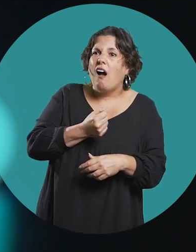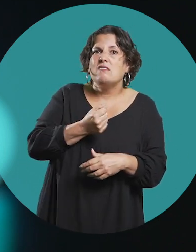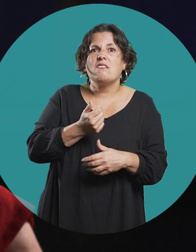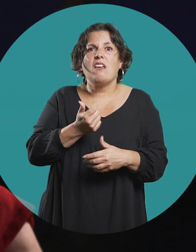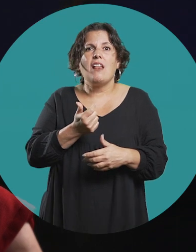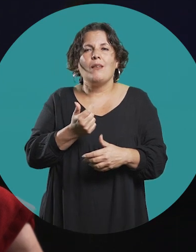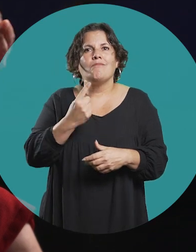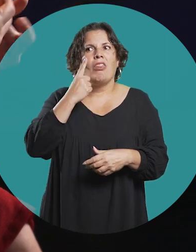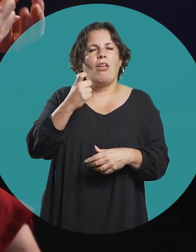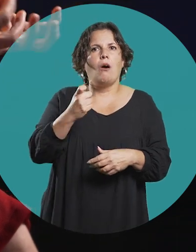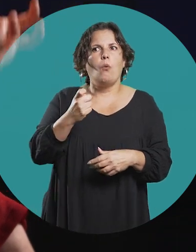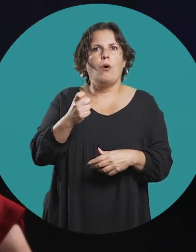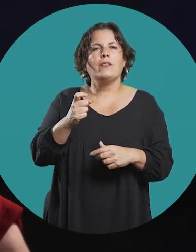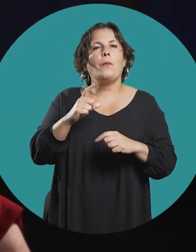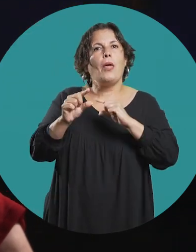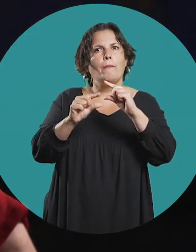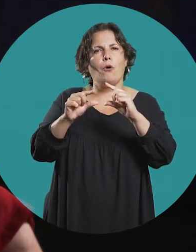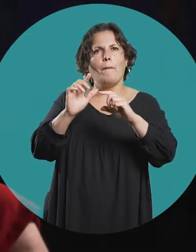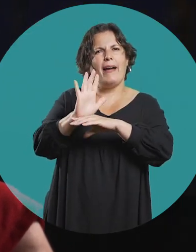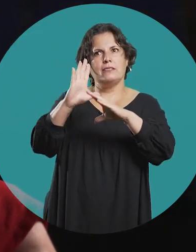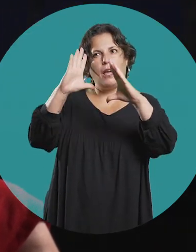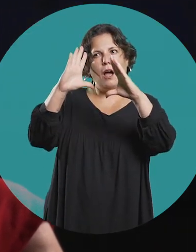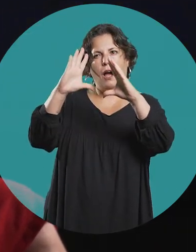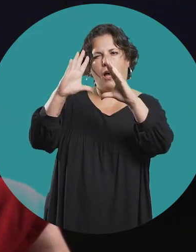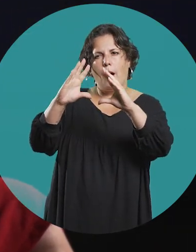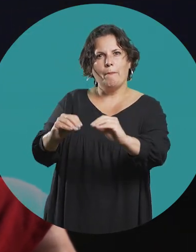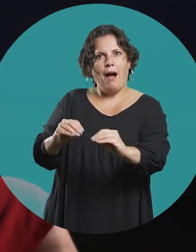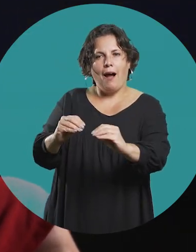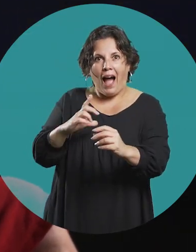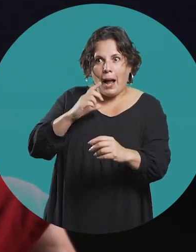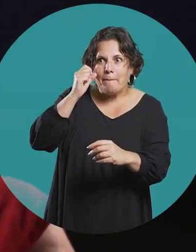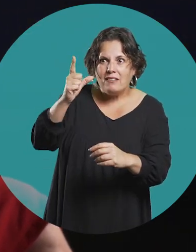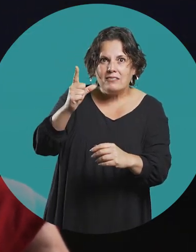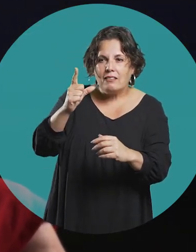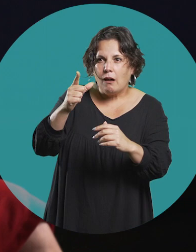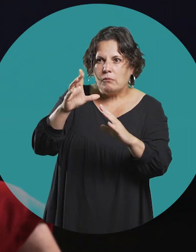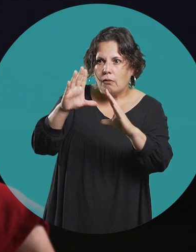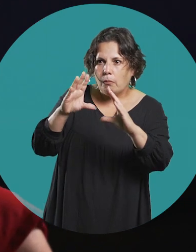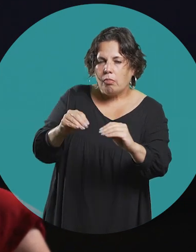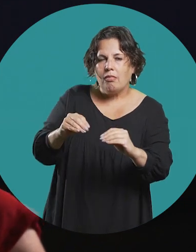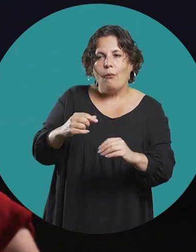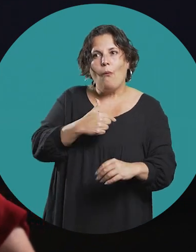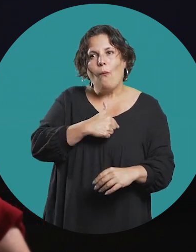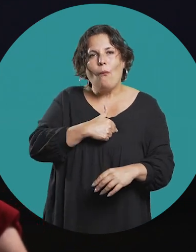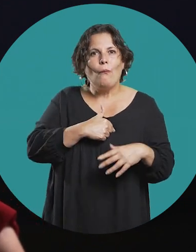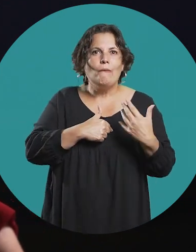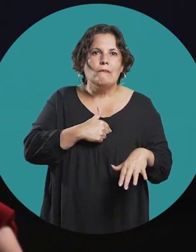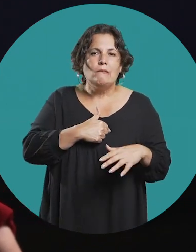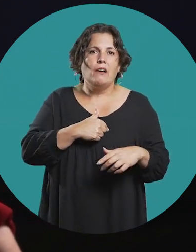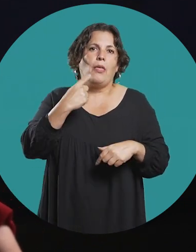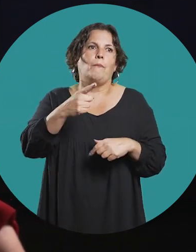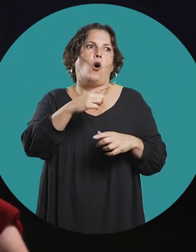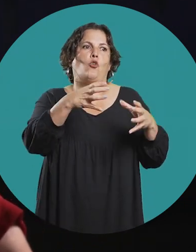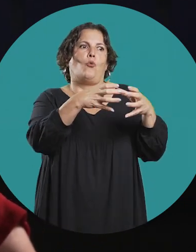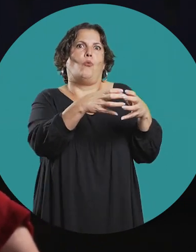fáciles. Te das cuenta cómo se van apagando, ¿viste? Esos potenciales, te parte el corazón. Y después el mundo